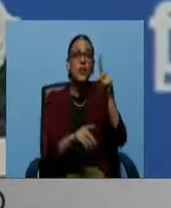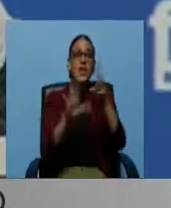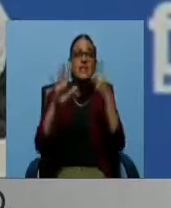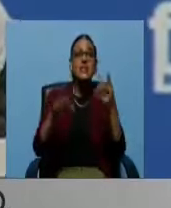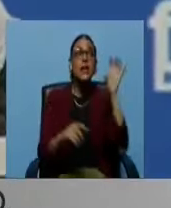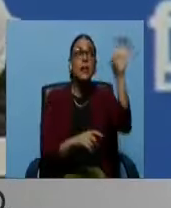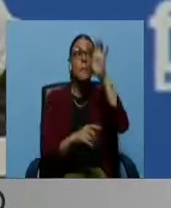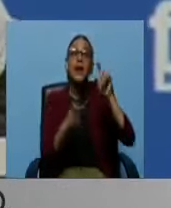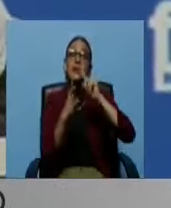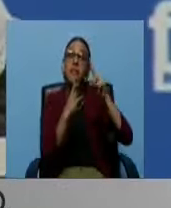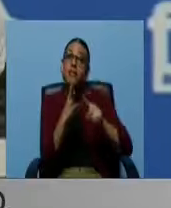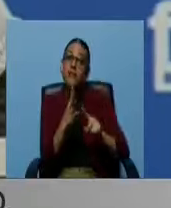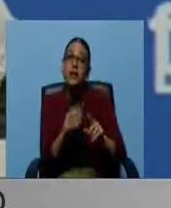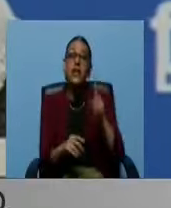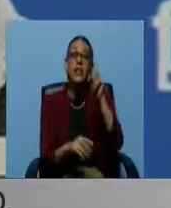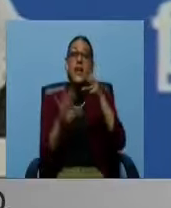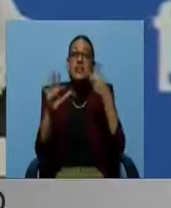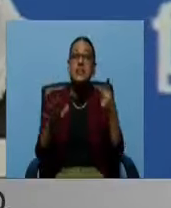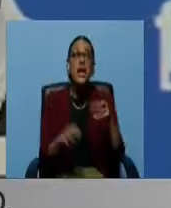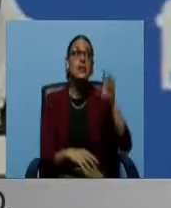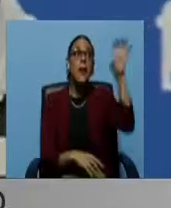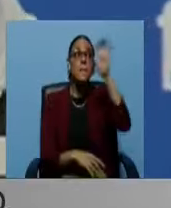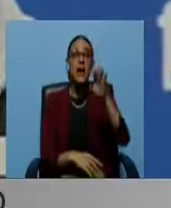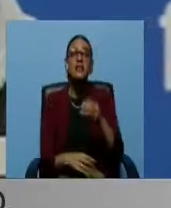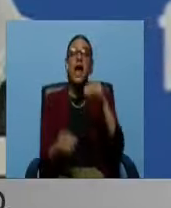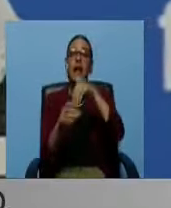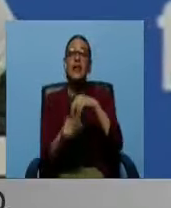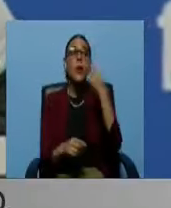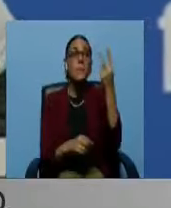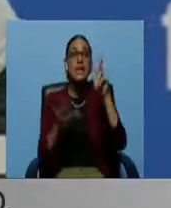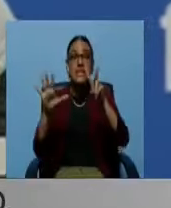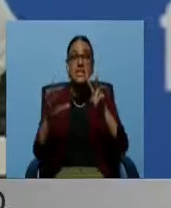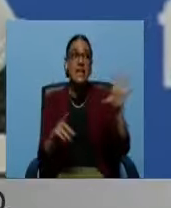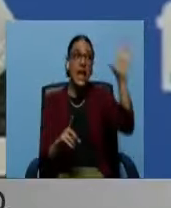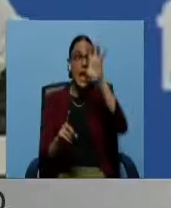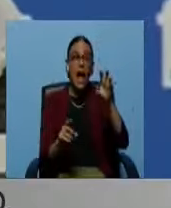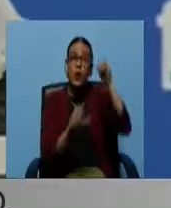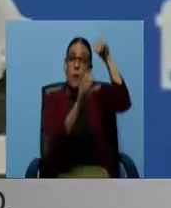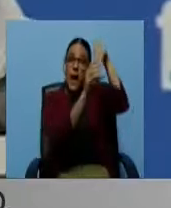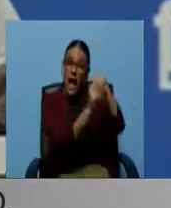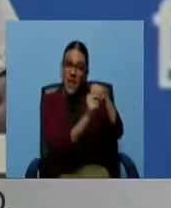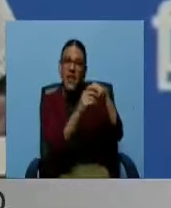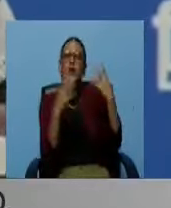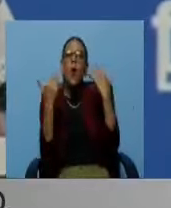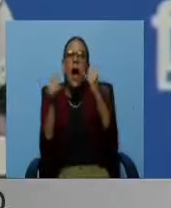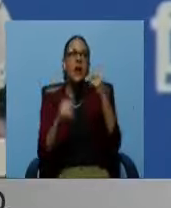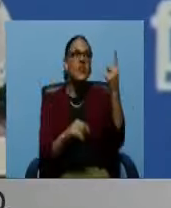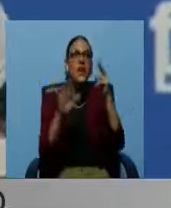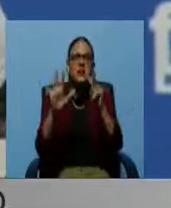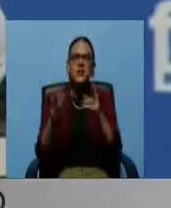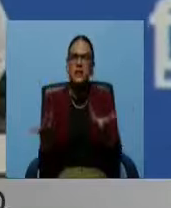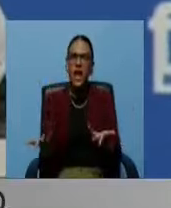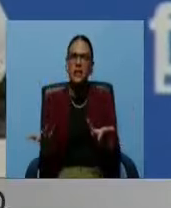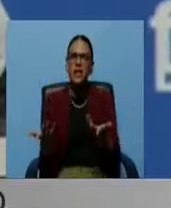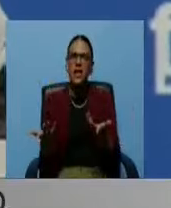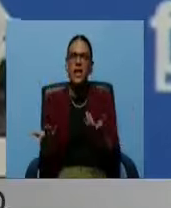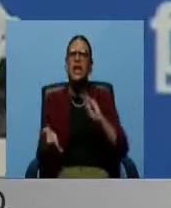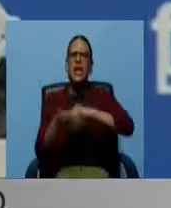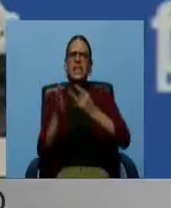países, en 17 estados de los 27 estados miembros de la Unión Europea. No es ya que